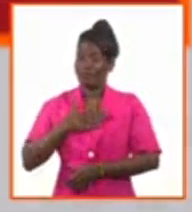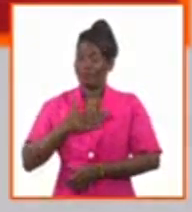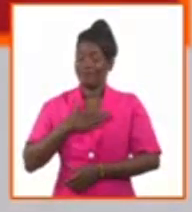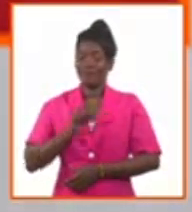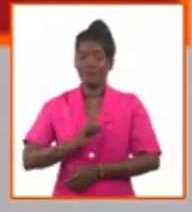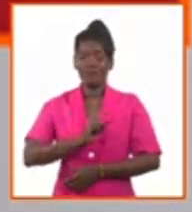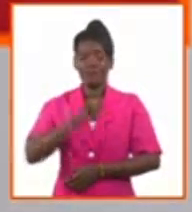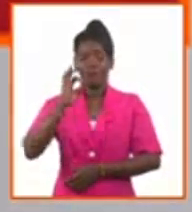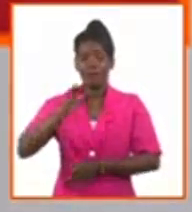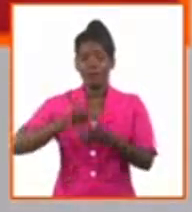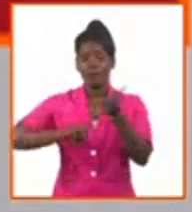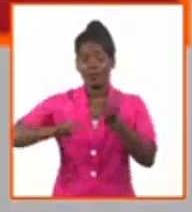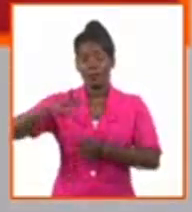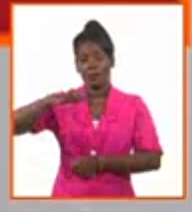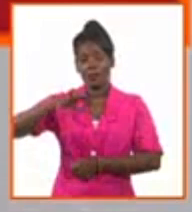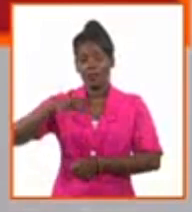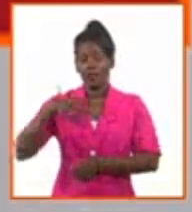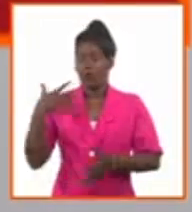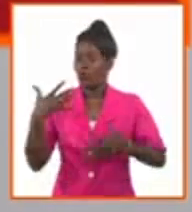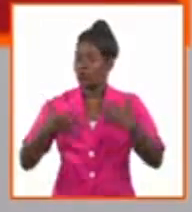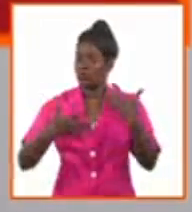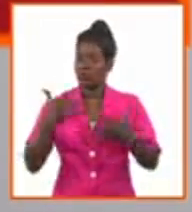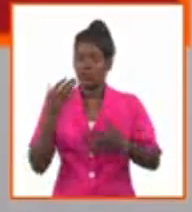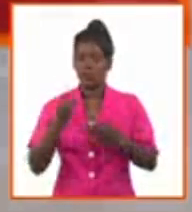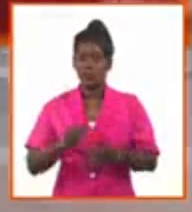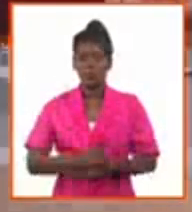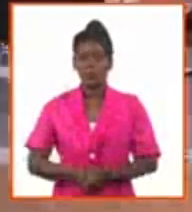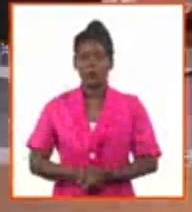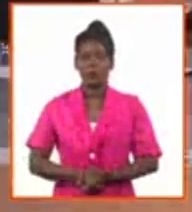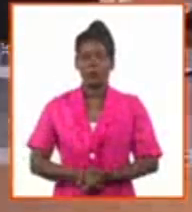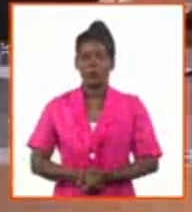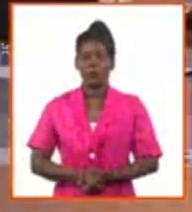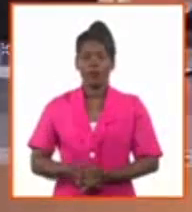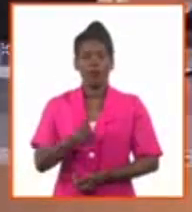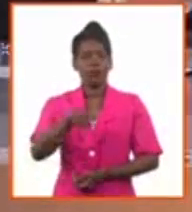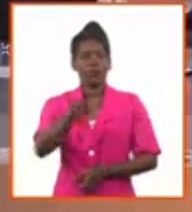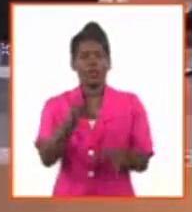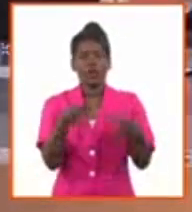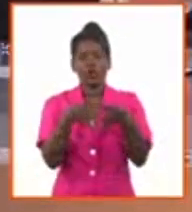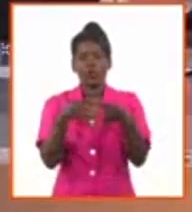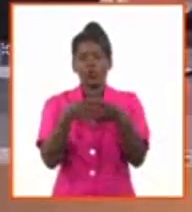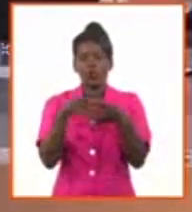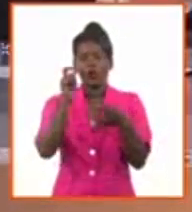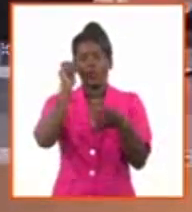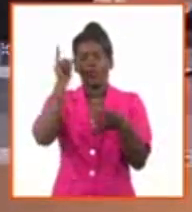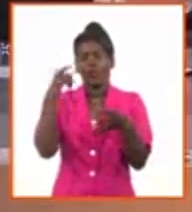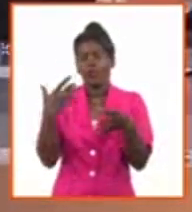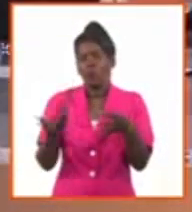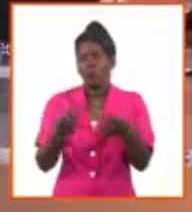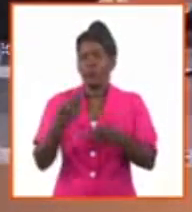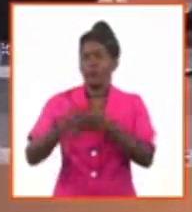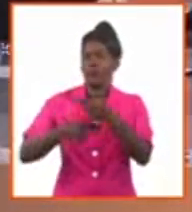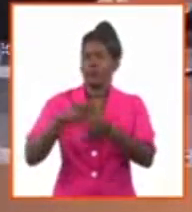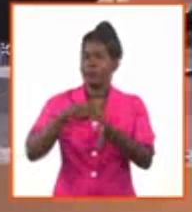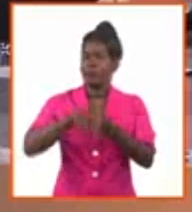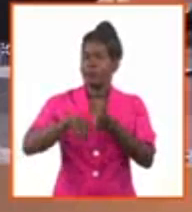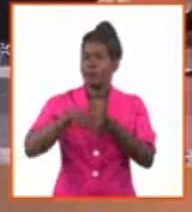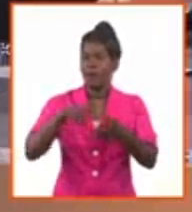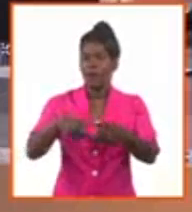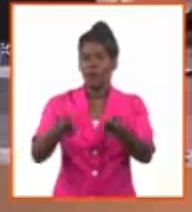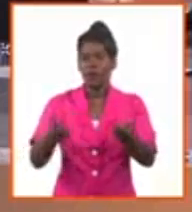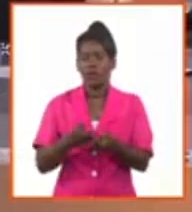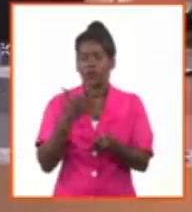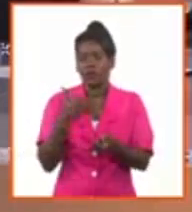Río. Ustedes en la brigada, ¿cómo lo han pensado? La tuya en particular, ¿cómo están pensando hacer su